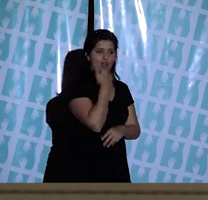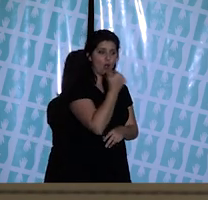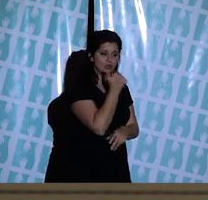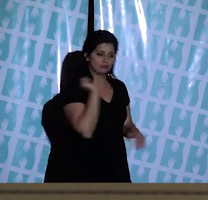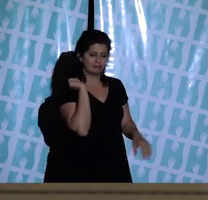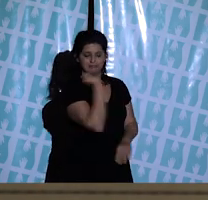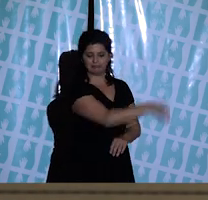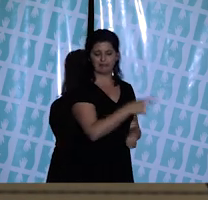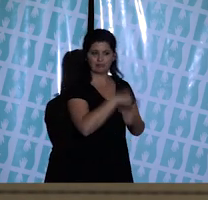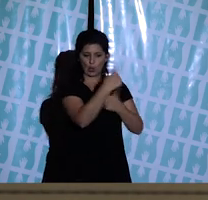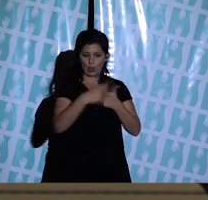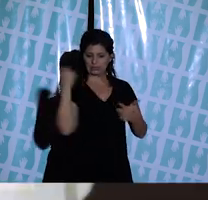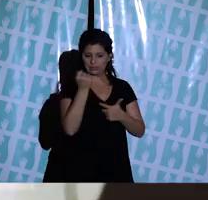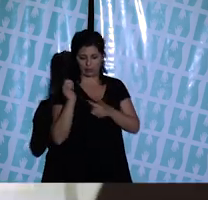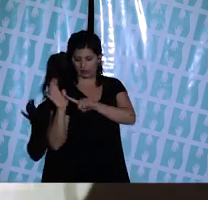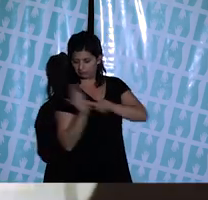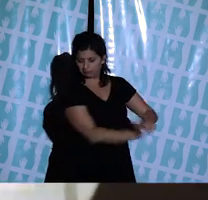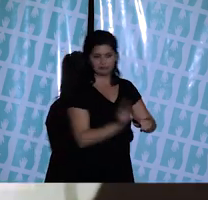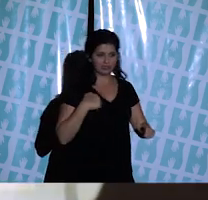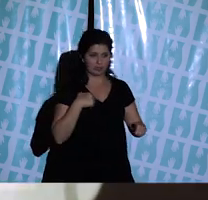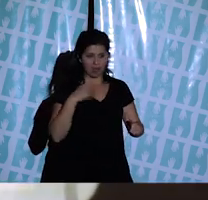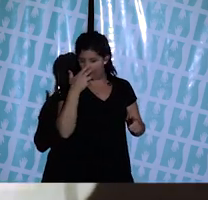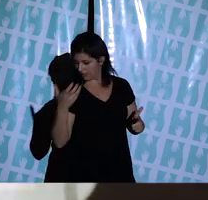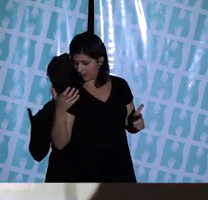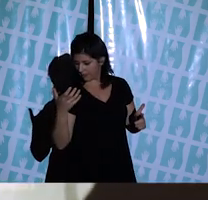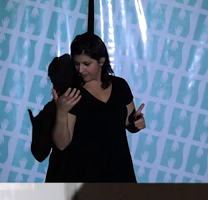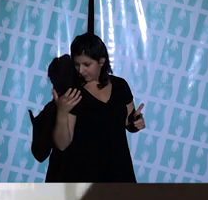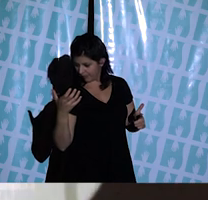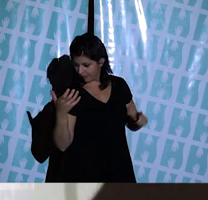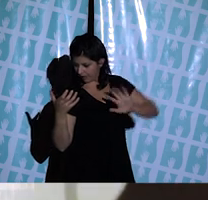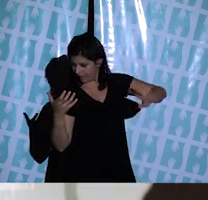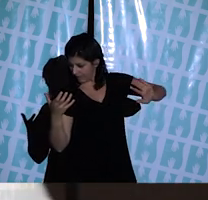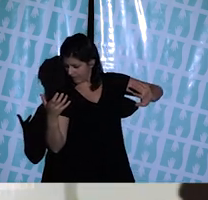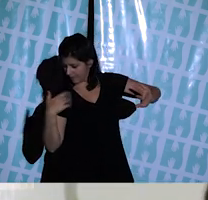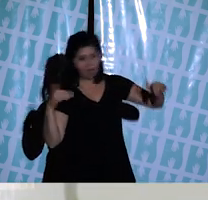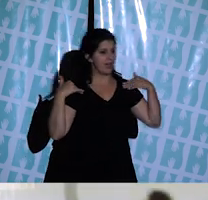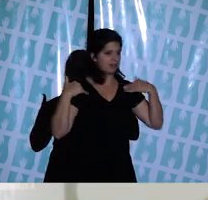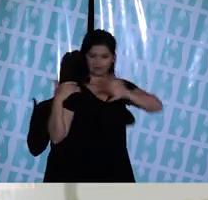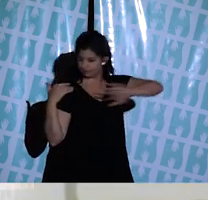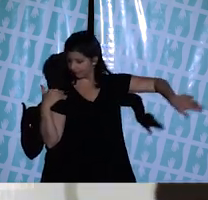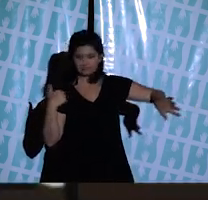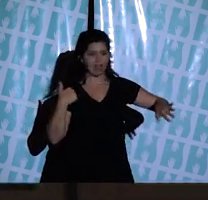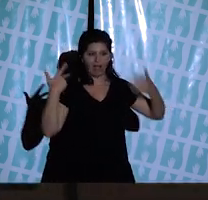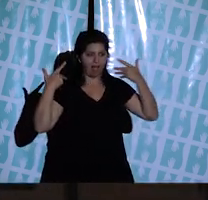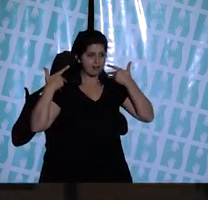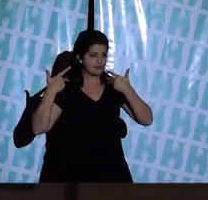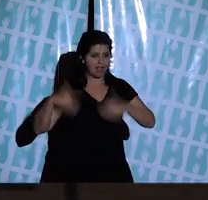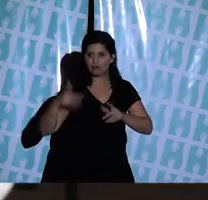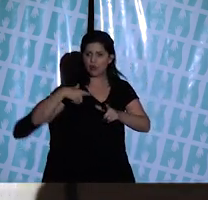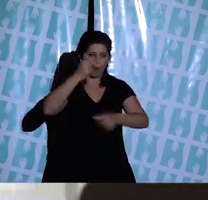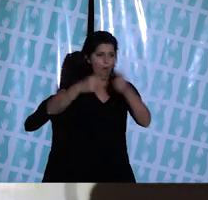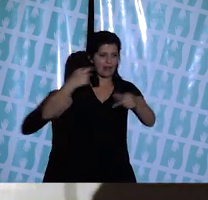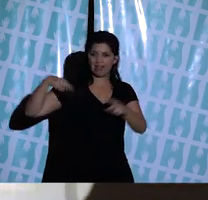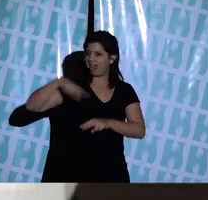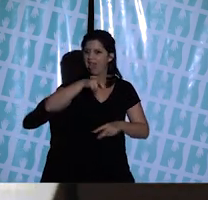de hacer las cosas importantes. Postergamos viendo esas cosas. Dejamos de hacer gimnasia. Dejamos de salir a la naturaleza. De estar